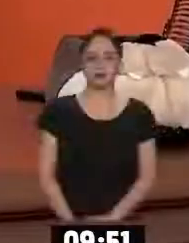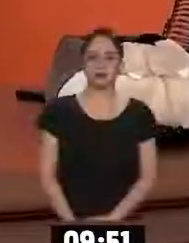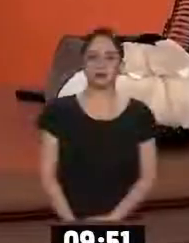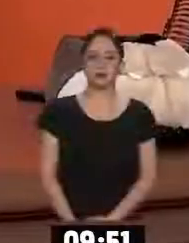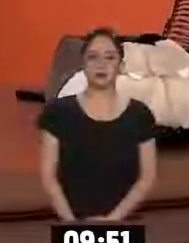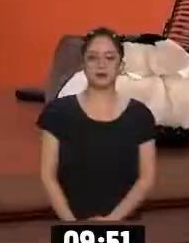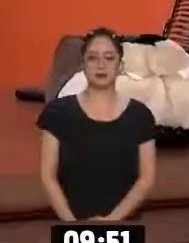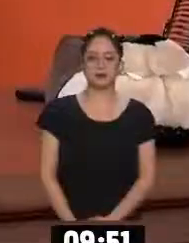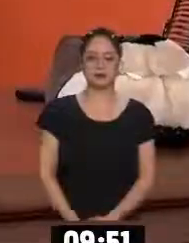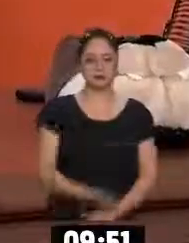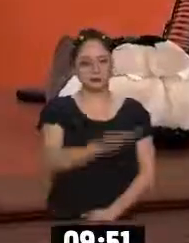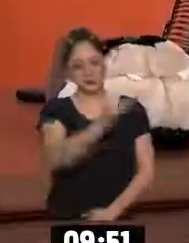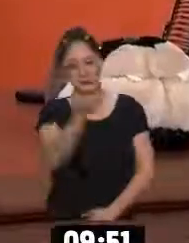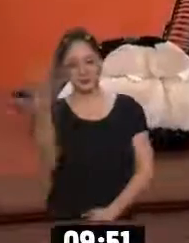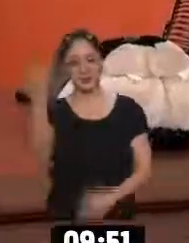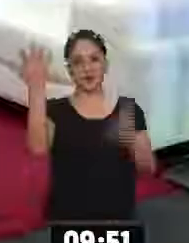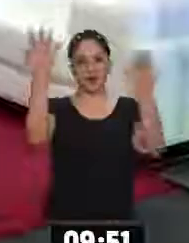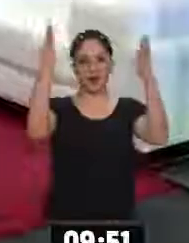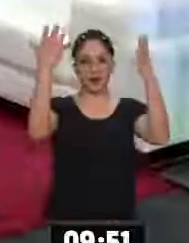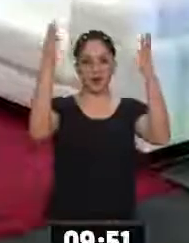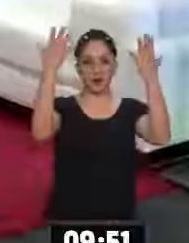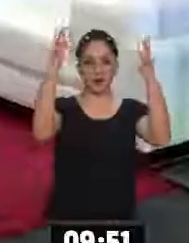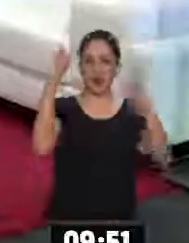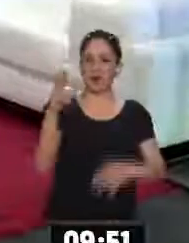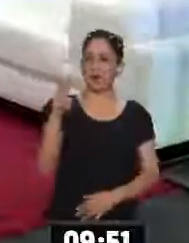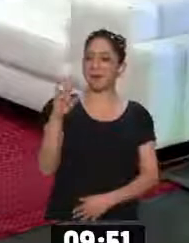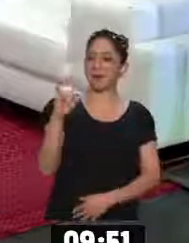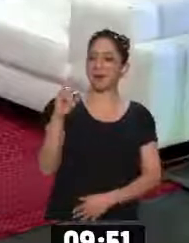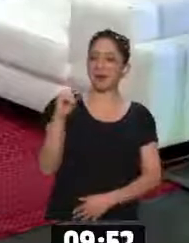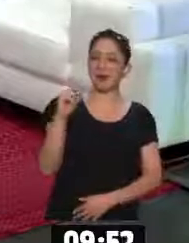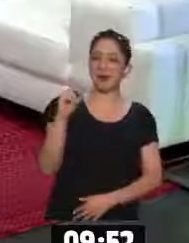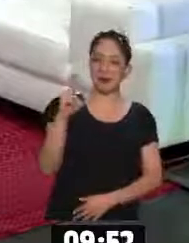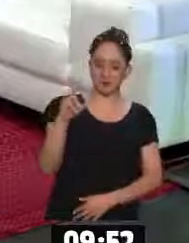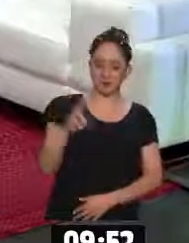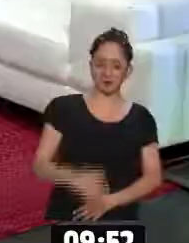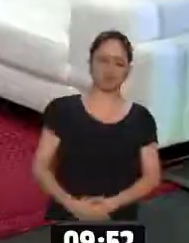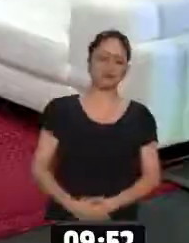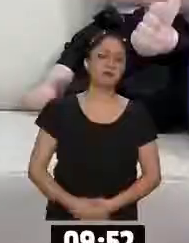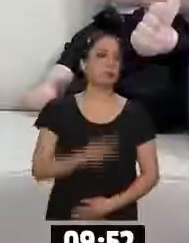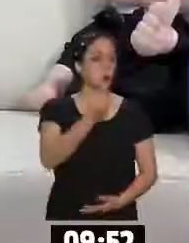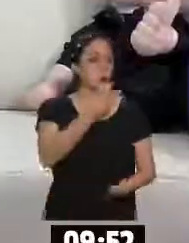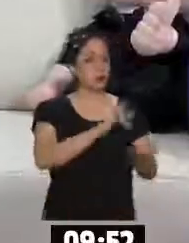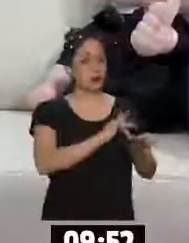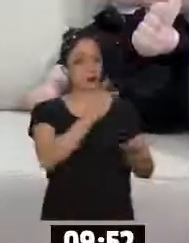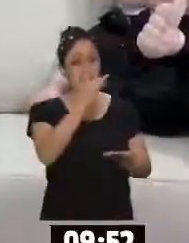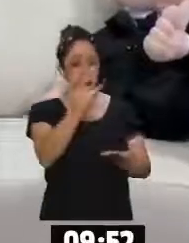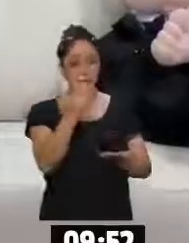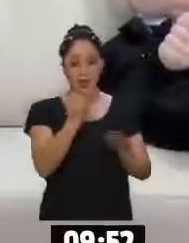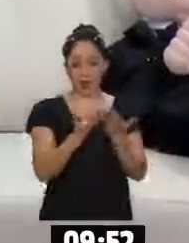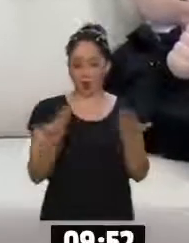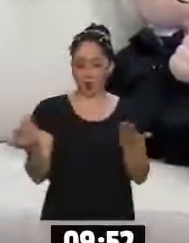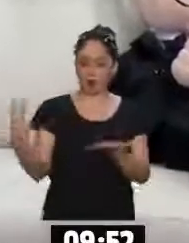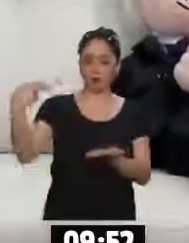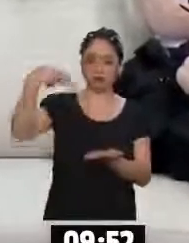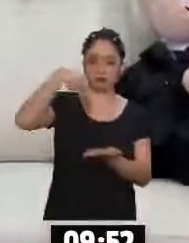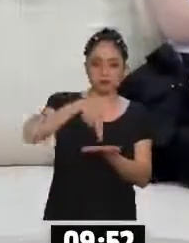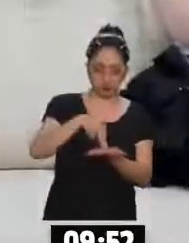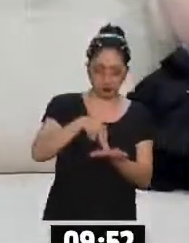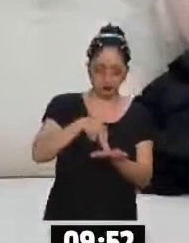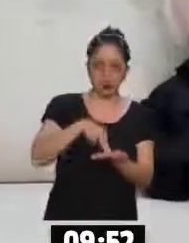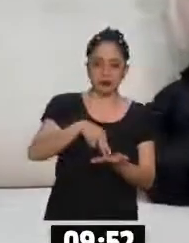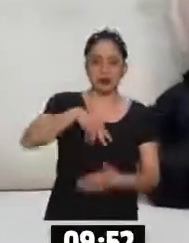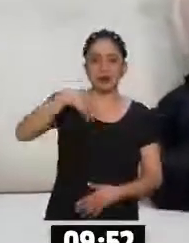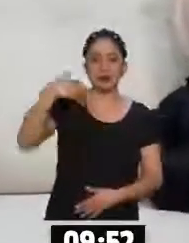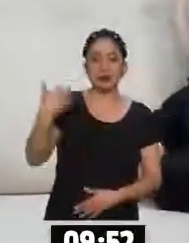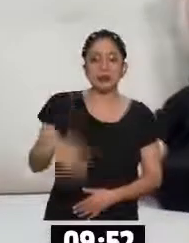Señor, señor. Bravo, el aplauso para Víctor. Sí, se aplaude. Muchas gracias por recibirme. Ahora vengo otra alfombra roja, señor, señora. Más bien de la que va a estar,